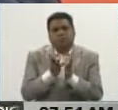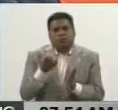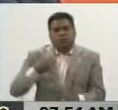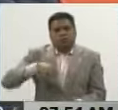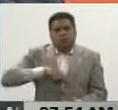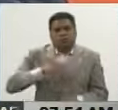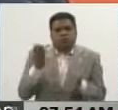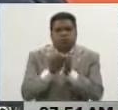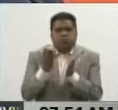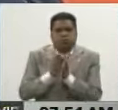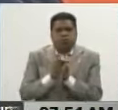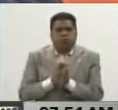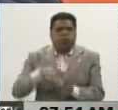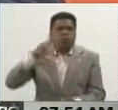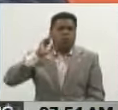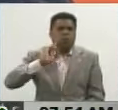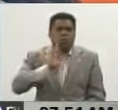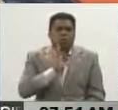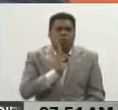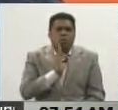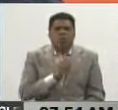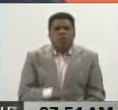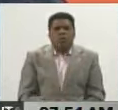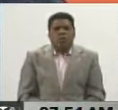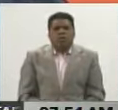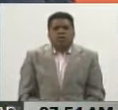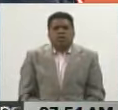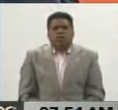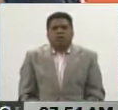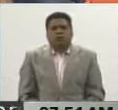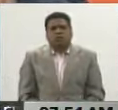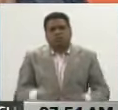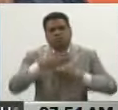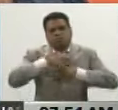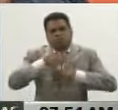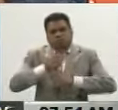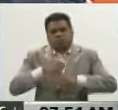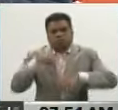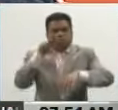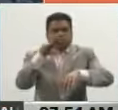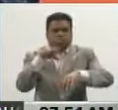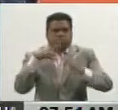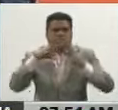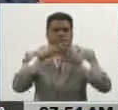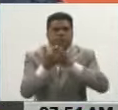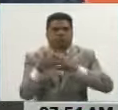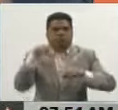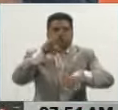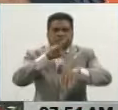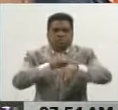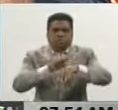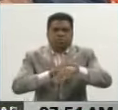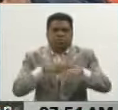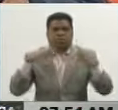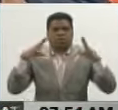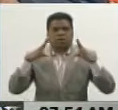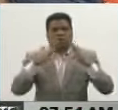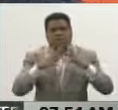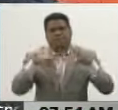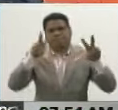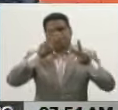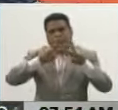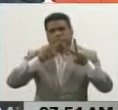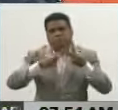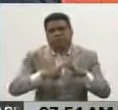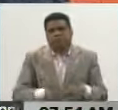bolivarianas, los liceos bolivarianos, los Simoncitos. En salud, tenemos barrio adentro. En vivienda tenemos la gran misión Vivienda de Venezuela.